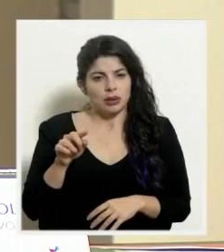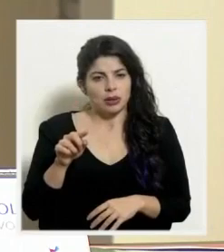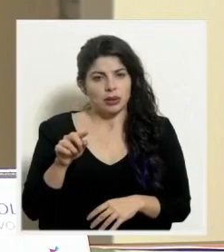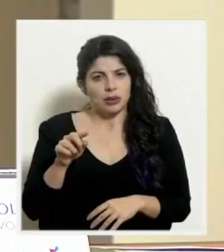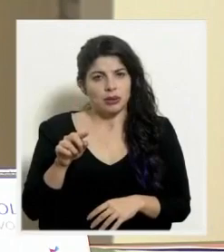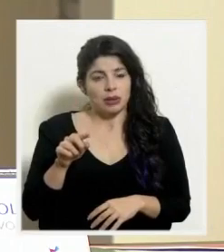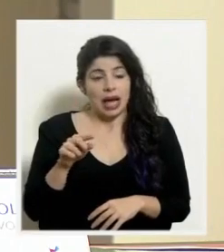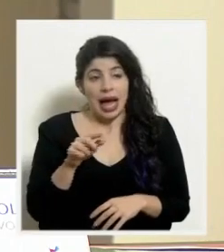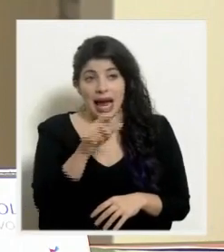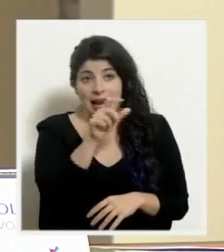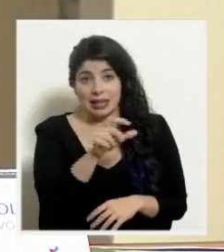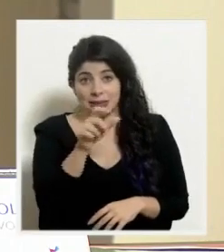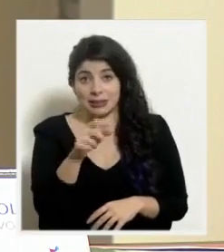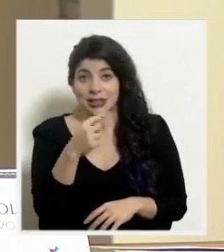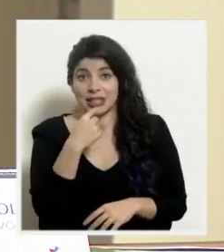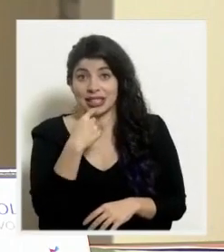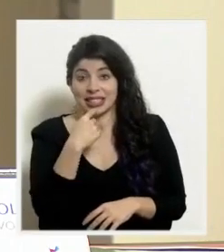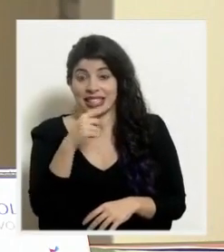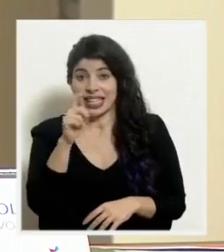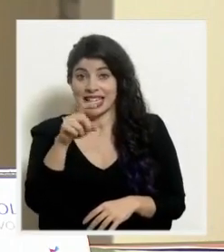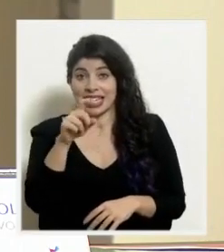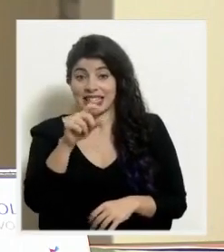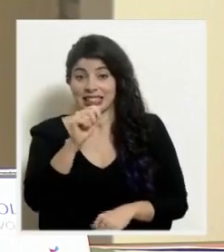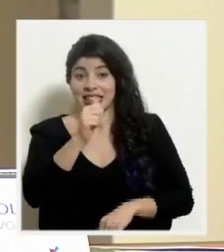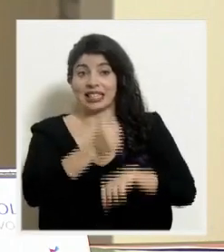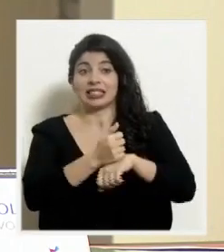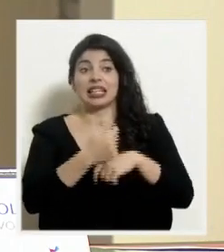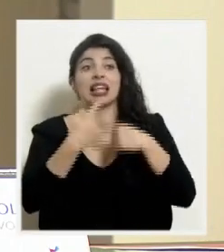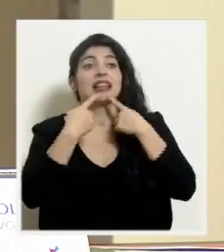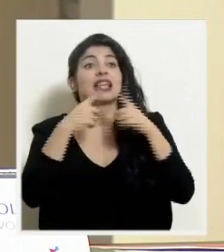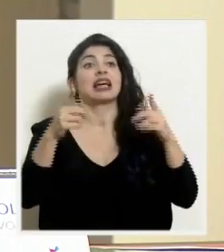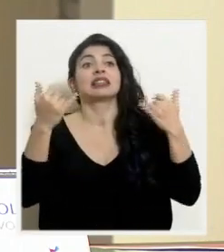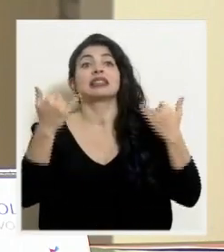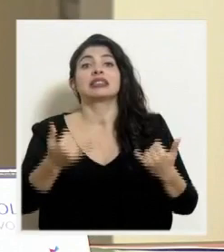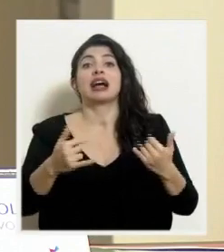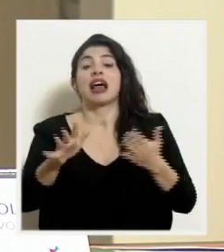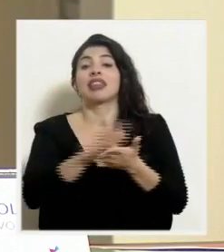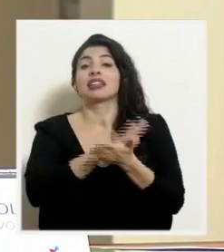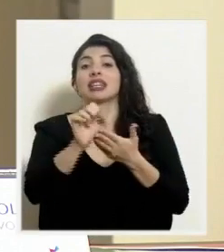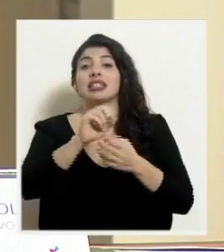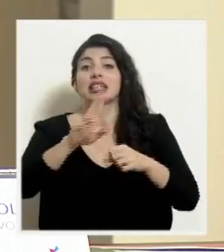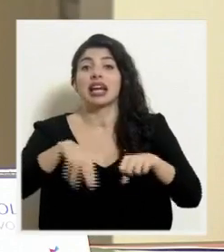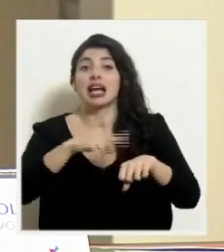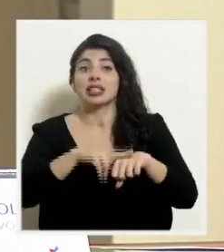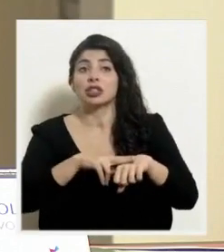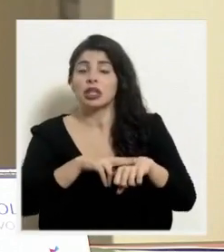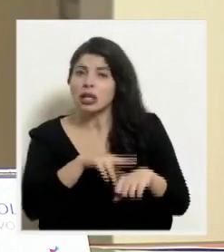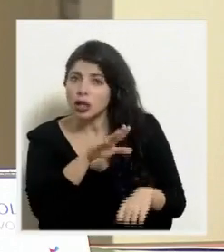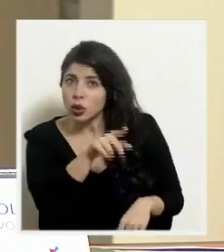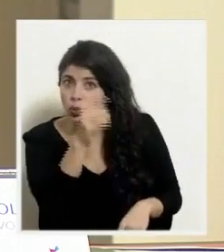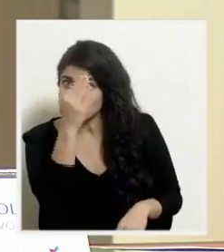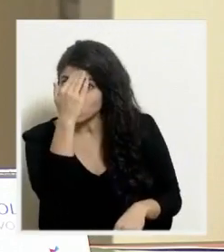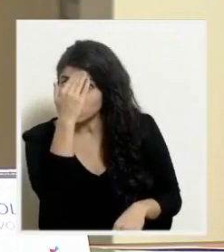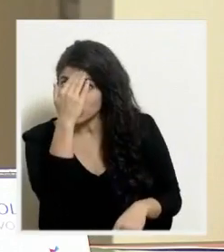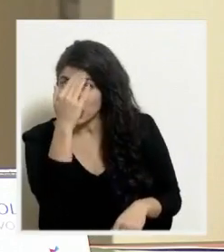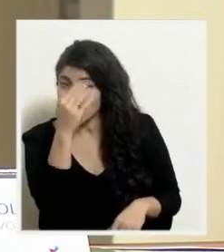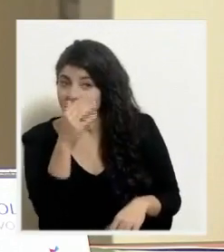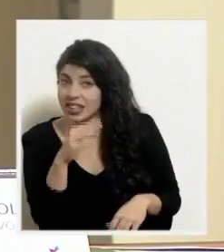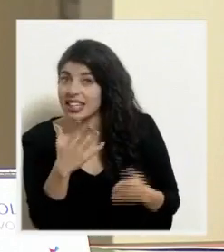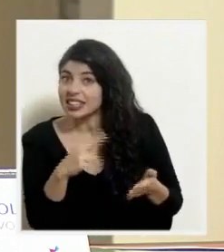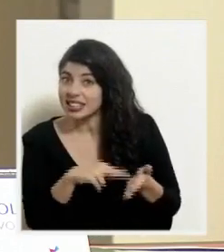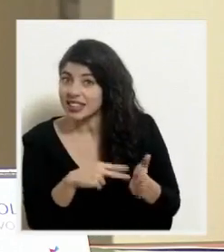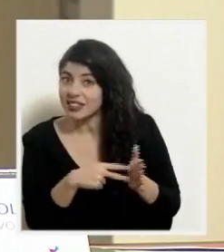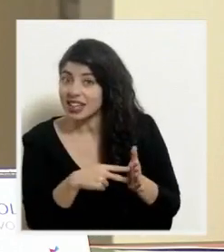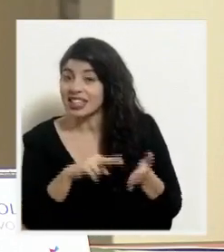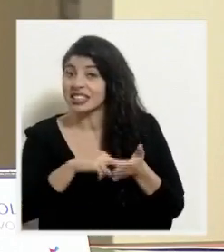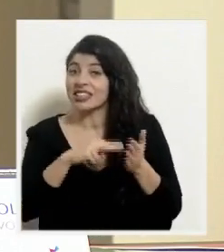a quienes dicen que hay que declarar una situación de desastre nacional es si tenemos claro qué eso implica. Implica